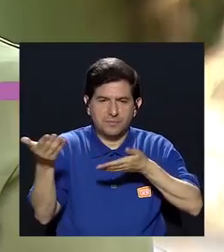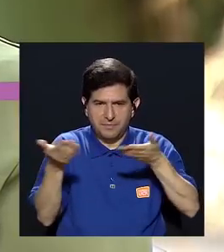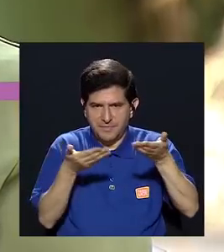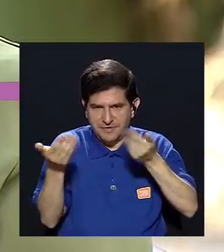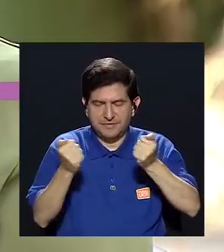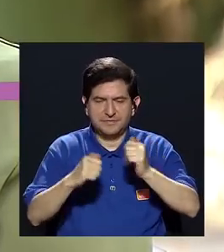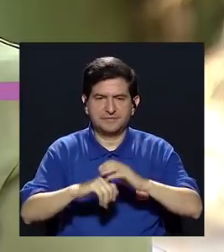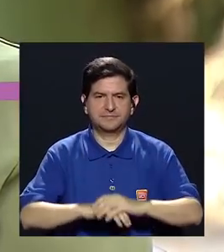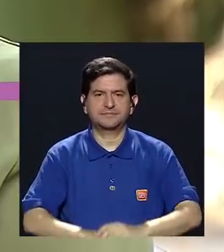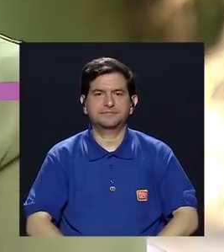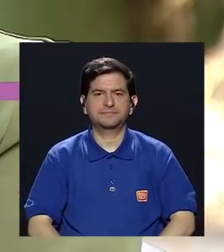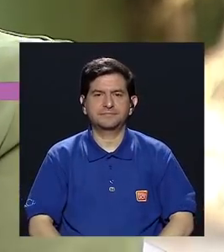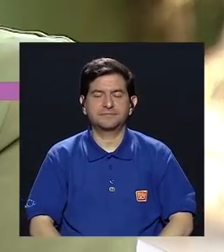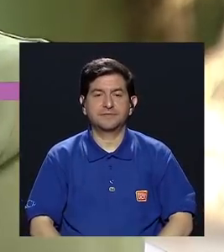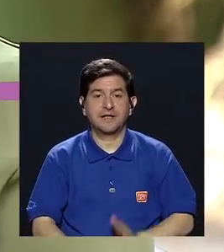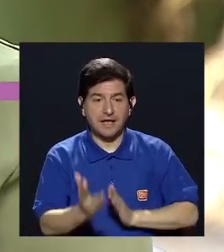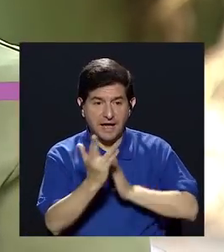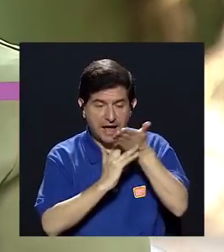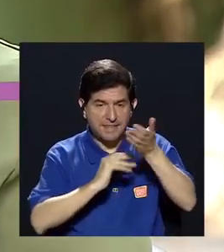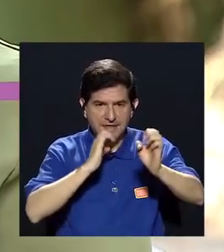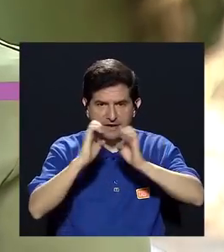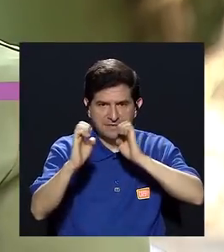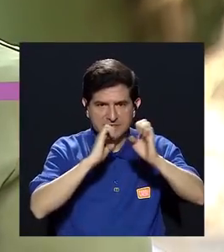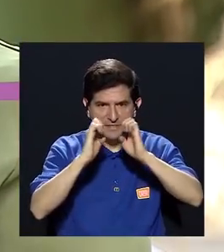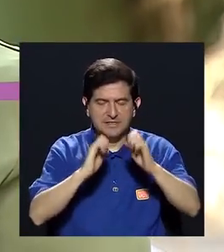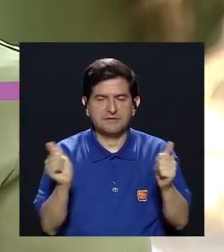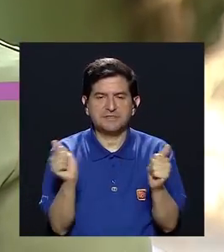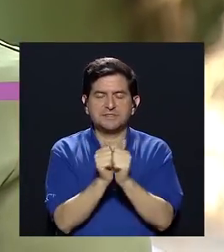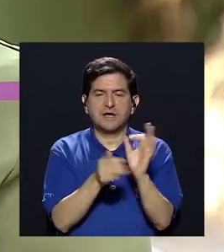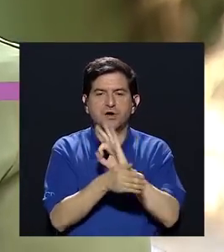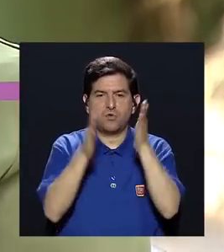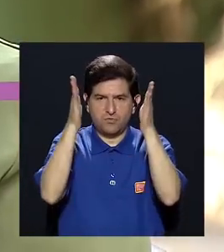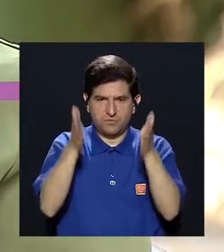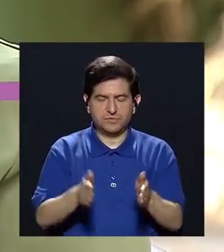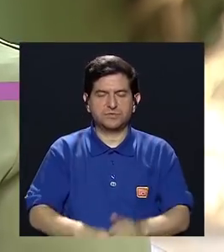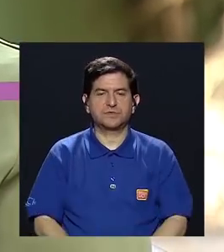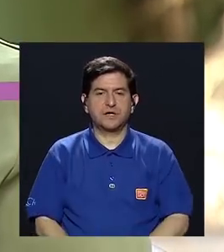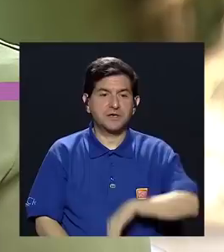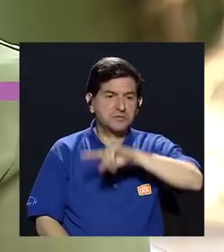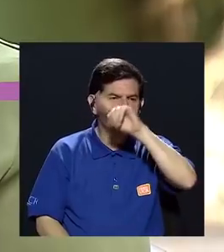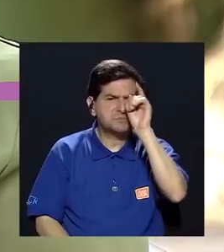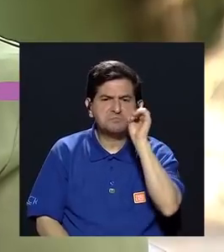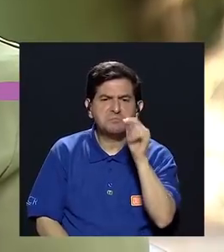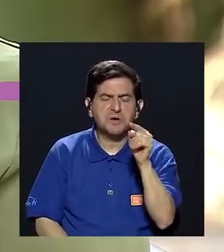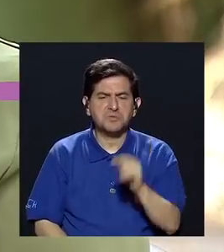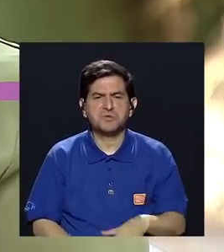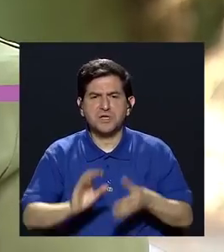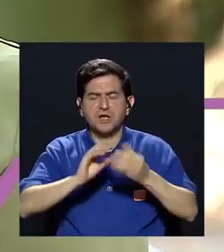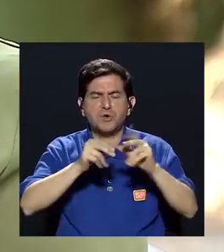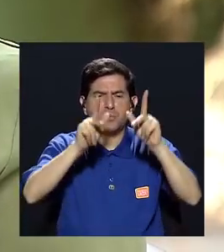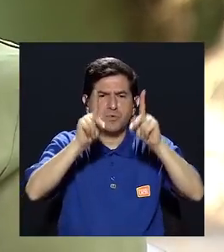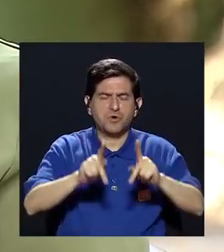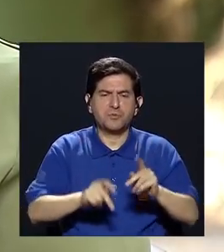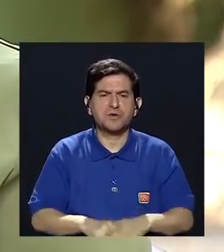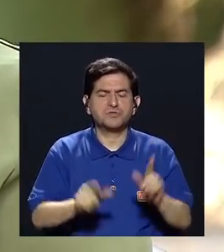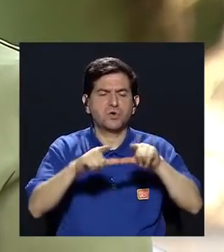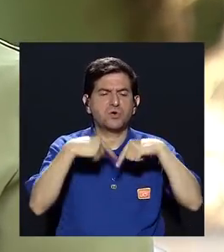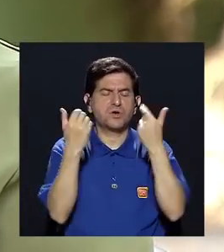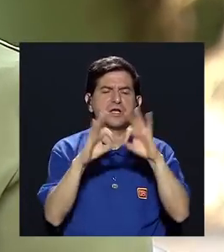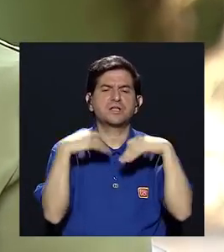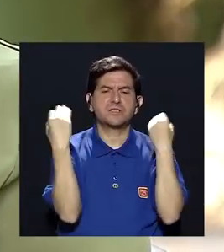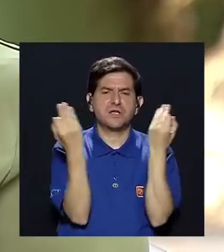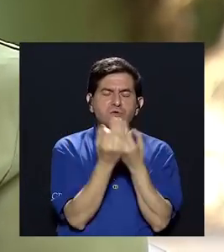servicio mediante entrevista con funcionarios nuestros. Entonces ahí se pregunta el número de personas del